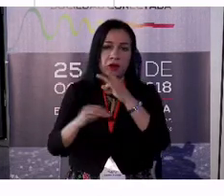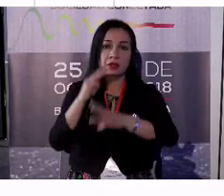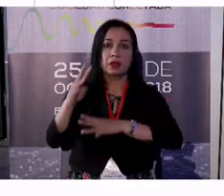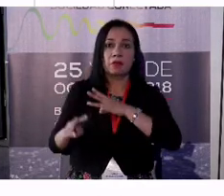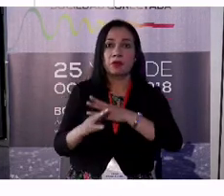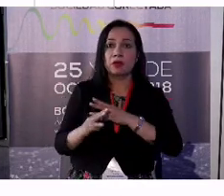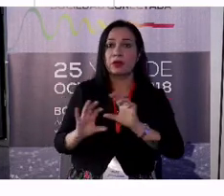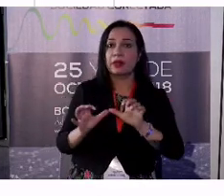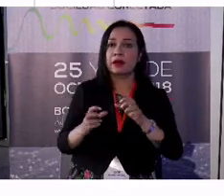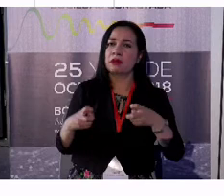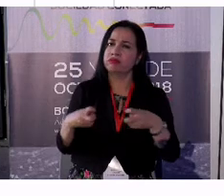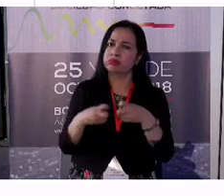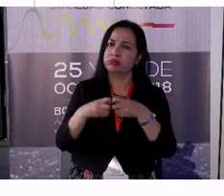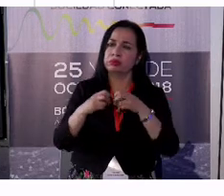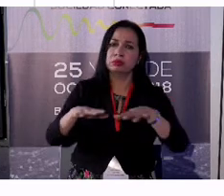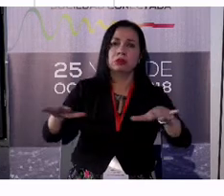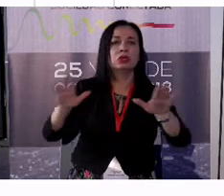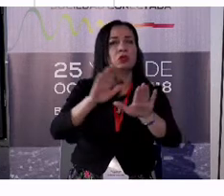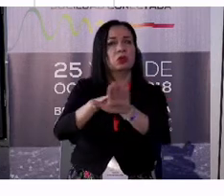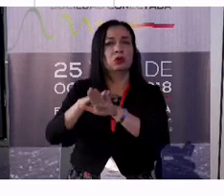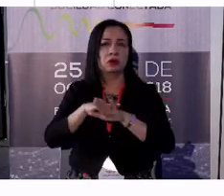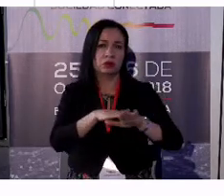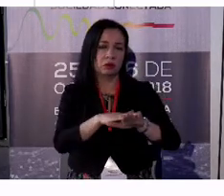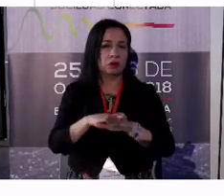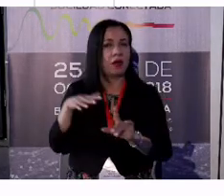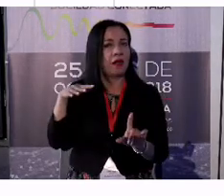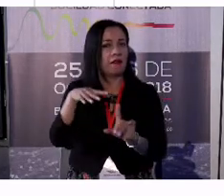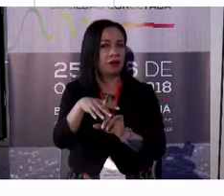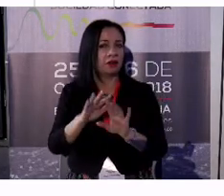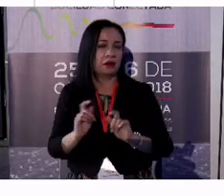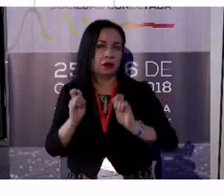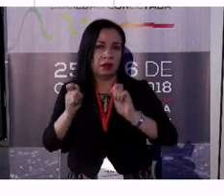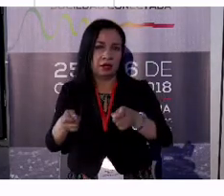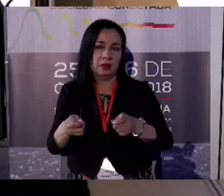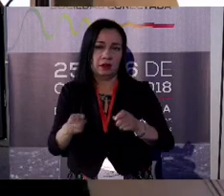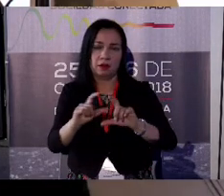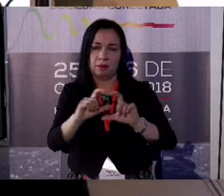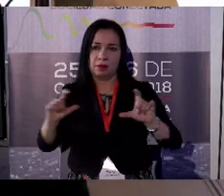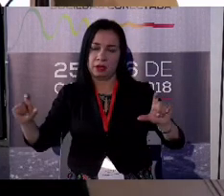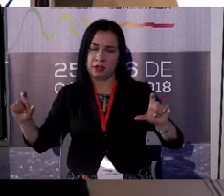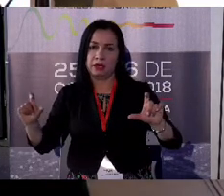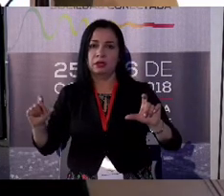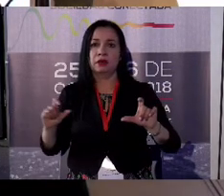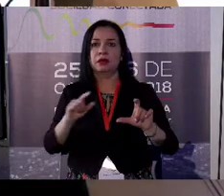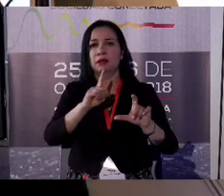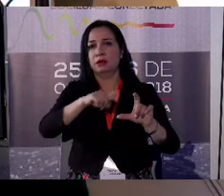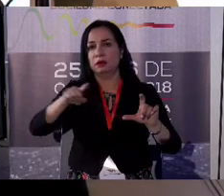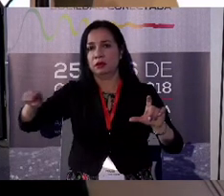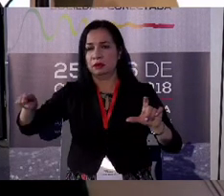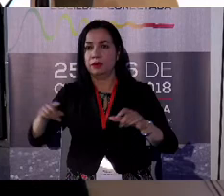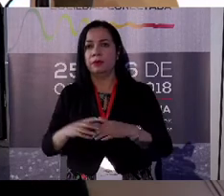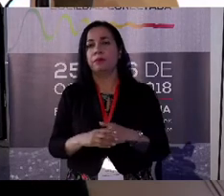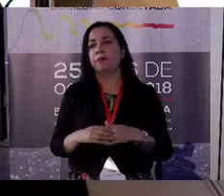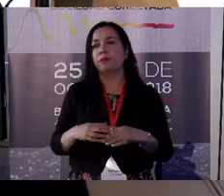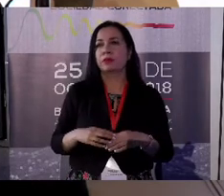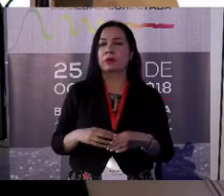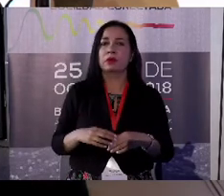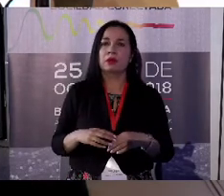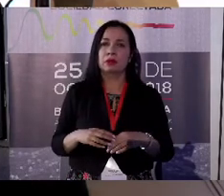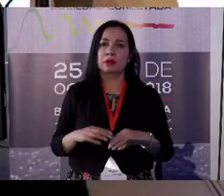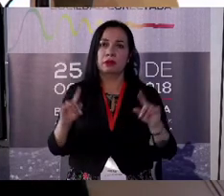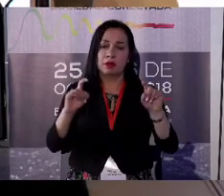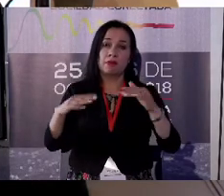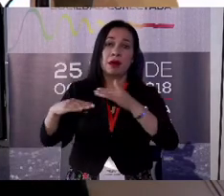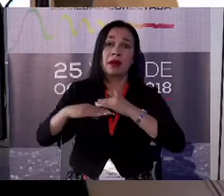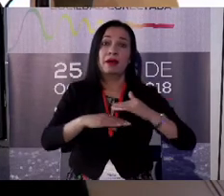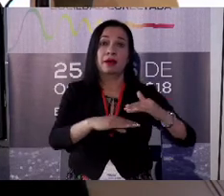entender especialmente cuál va a ser el espectro que se asigne en bandas milimétricas. En términos de estándares, la GSMA trabaja